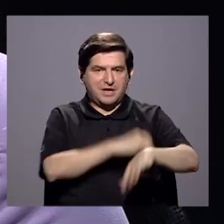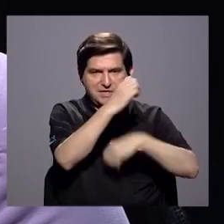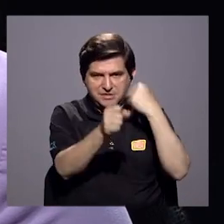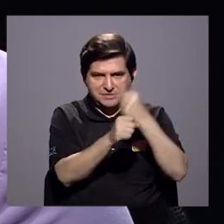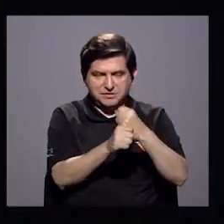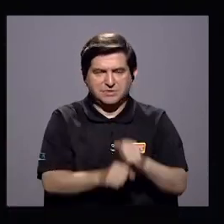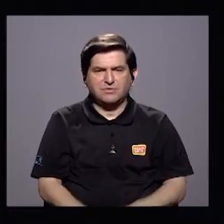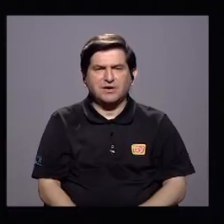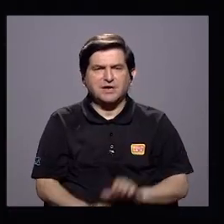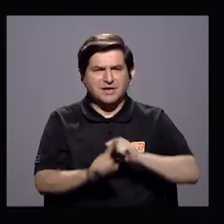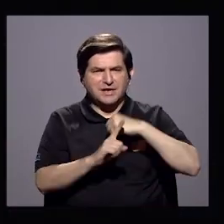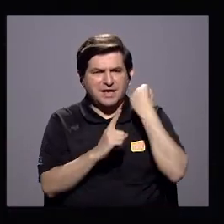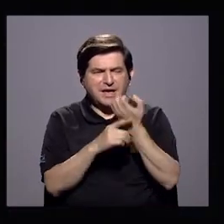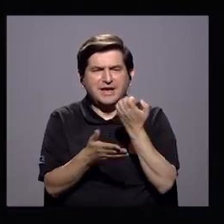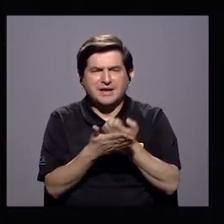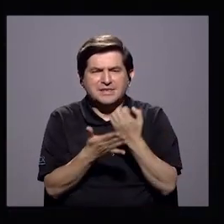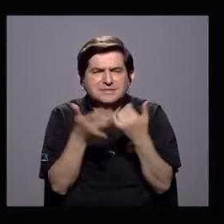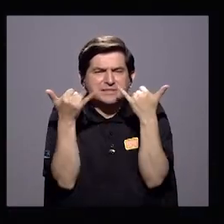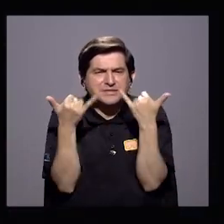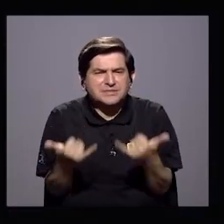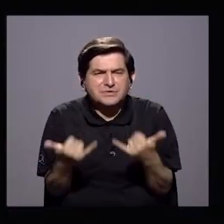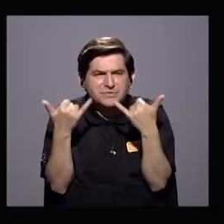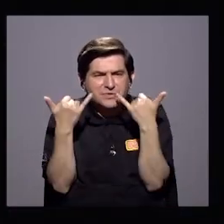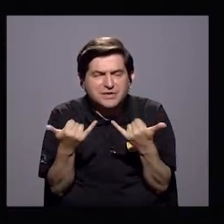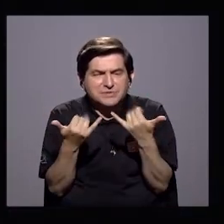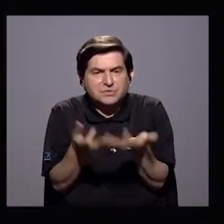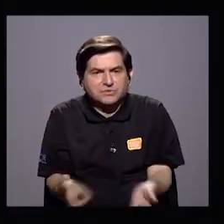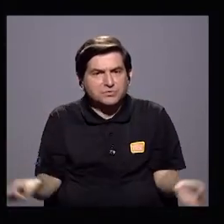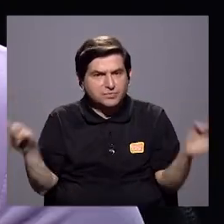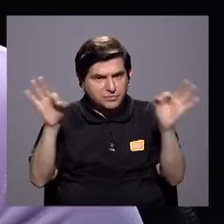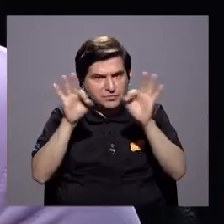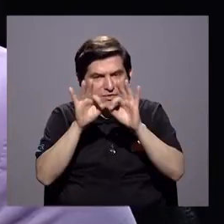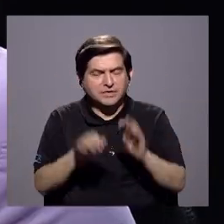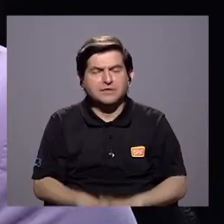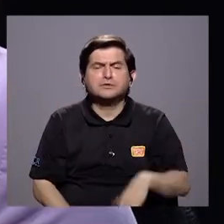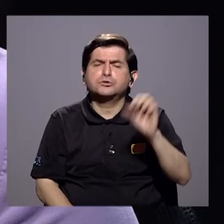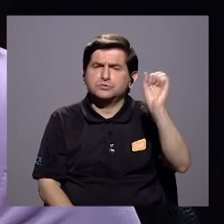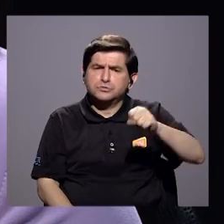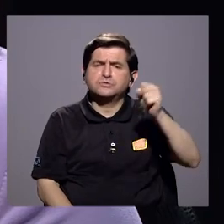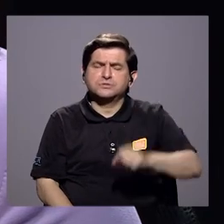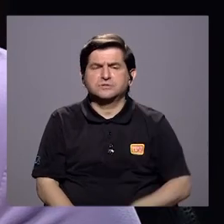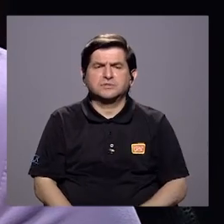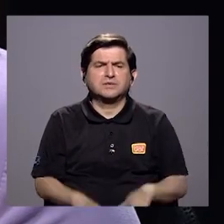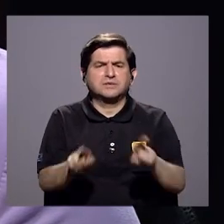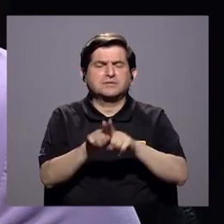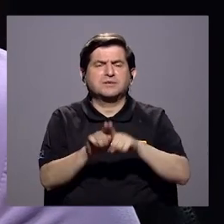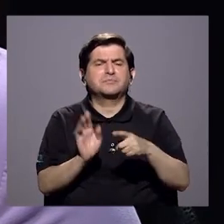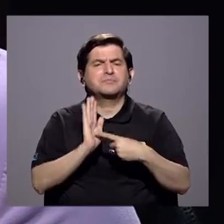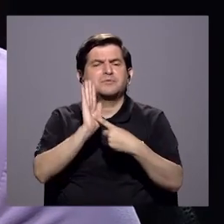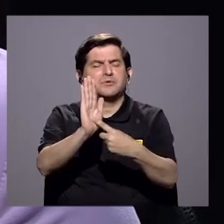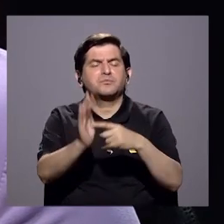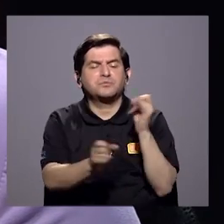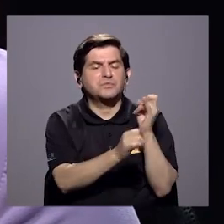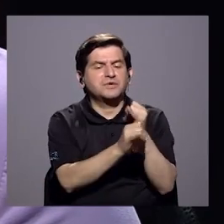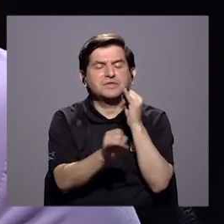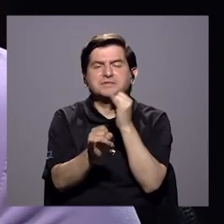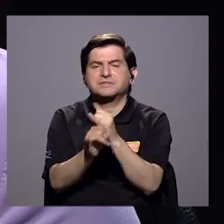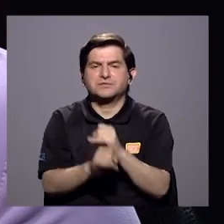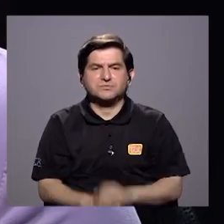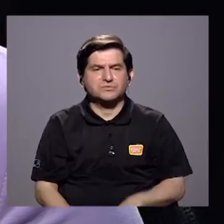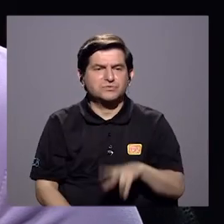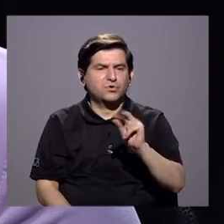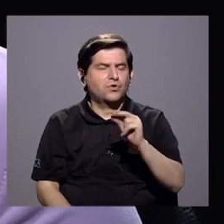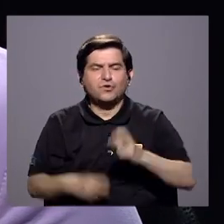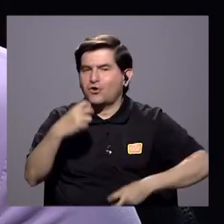para hacerlo. En la situación económica que estamos viviendo, doña Andrea, es fundamental. Es fundamental porque también es un signo de que las entidades no tienen